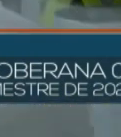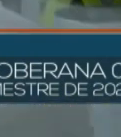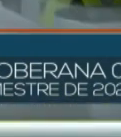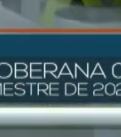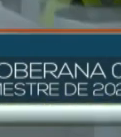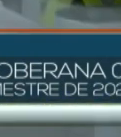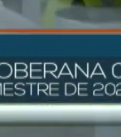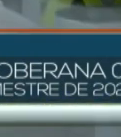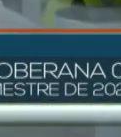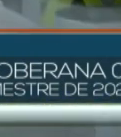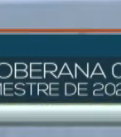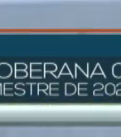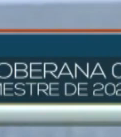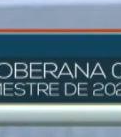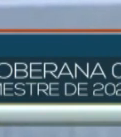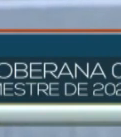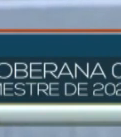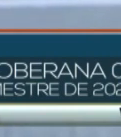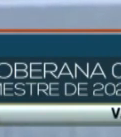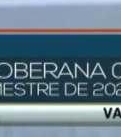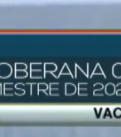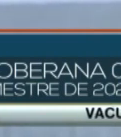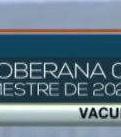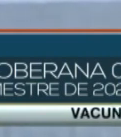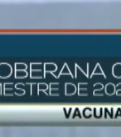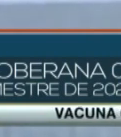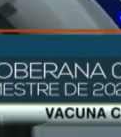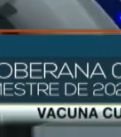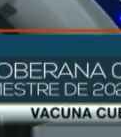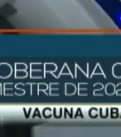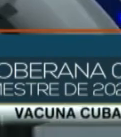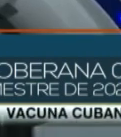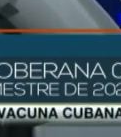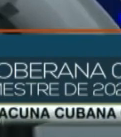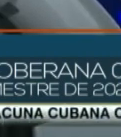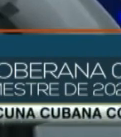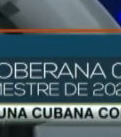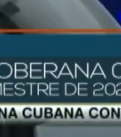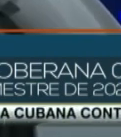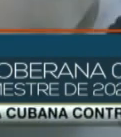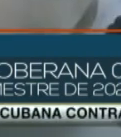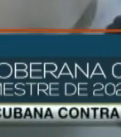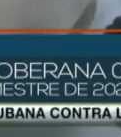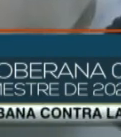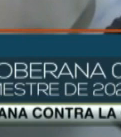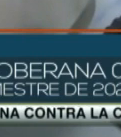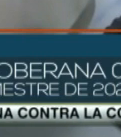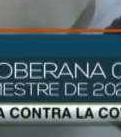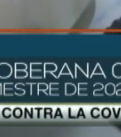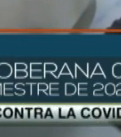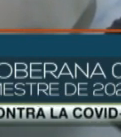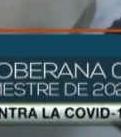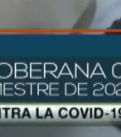a esta pandemia de la cob y 19 de esta manera cuba entra en el selecto grupo de 30 países en el mundo que logran este